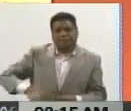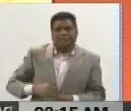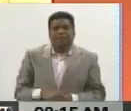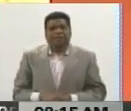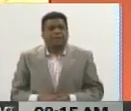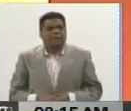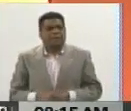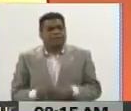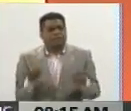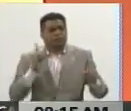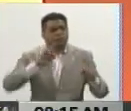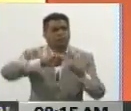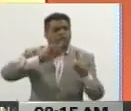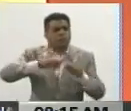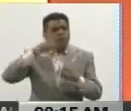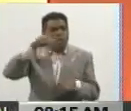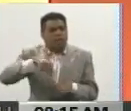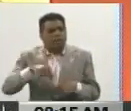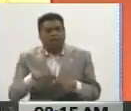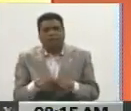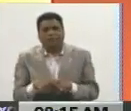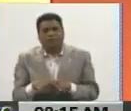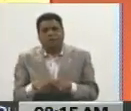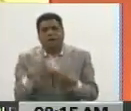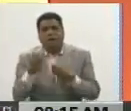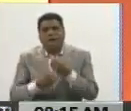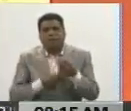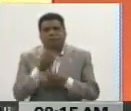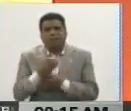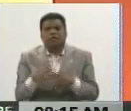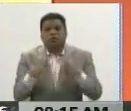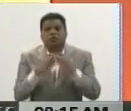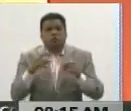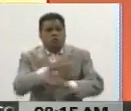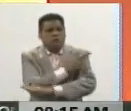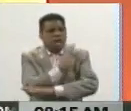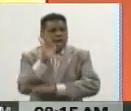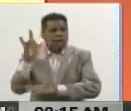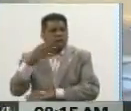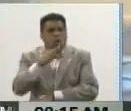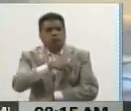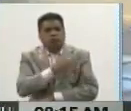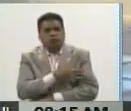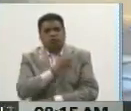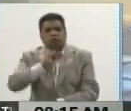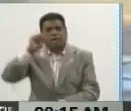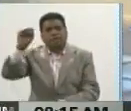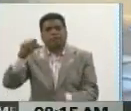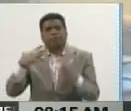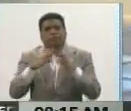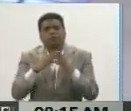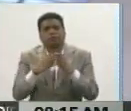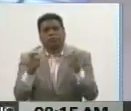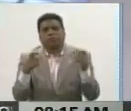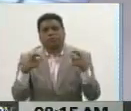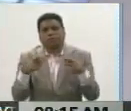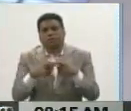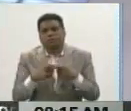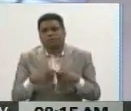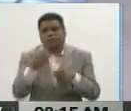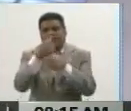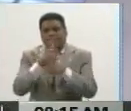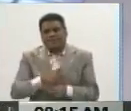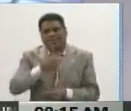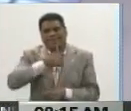sumemos a esta batalla y, bueno, sigamos haciendo del ecosocialismo una bandera de lucha de los pueblos nuestroamericanos. Bueno, esperemos que el